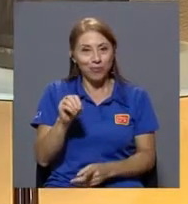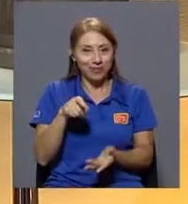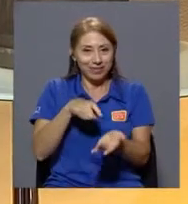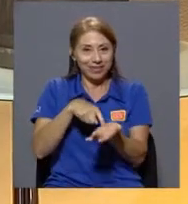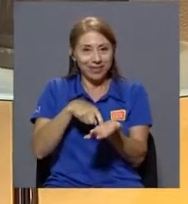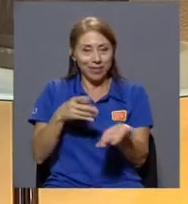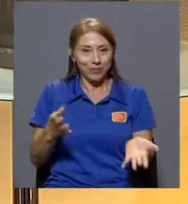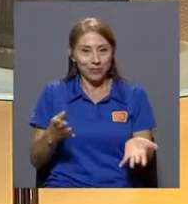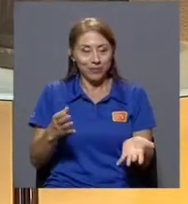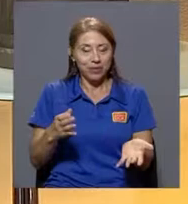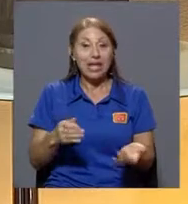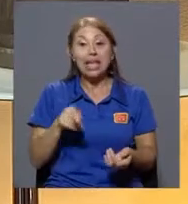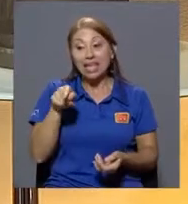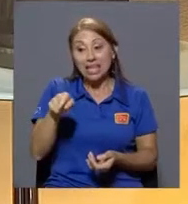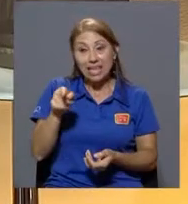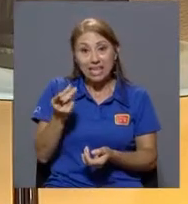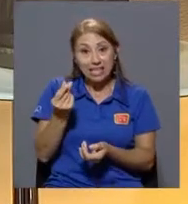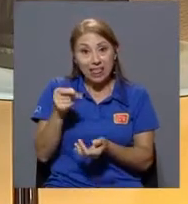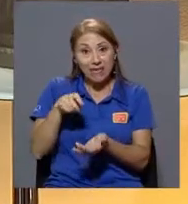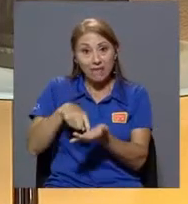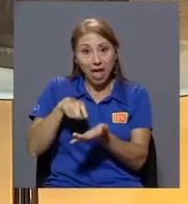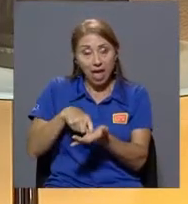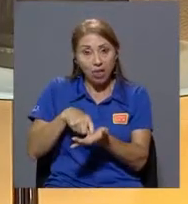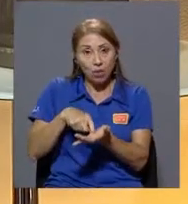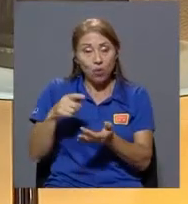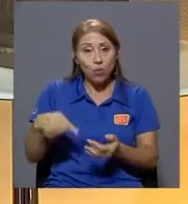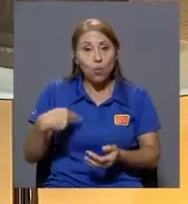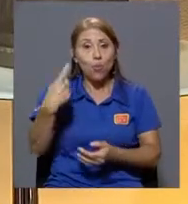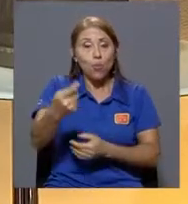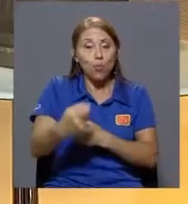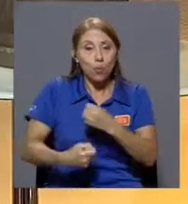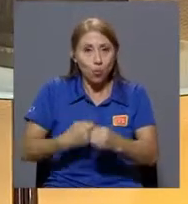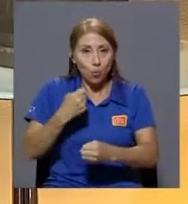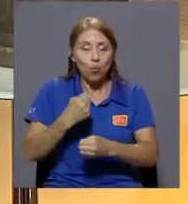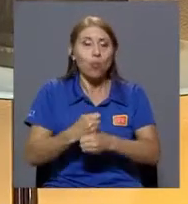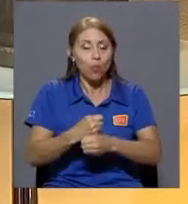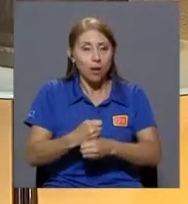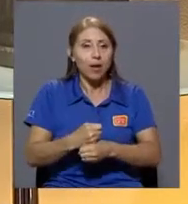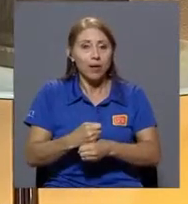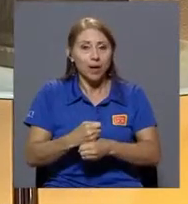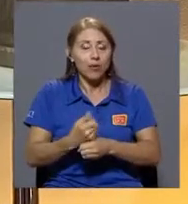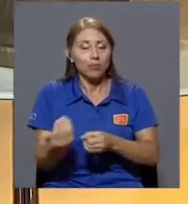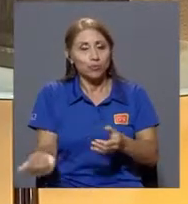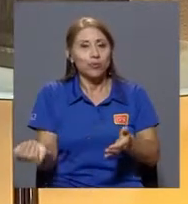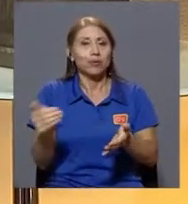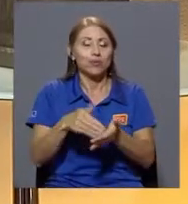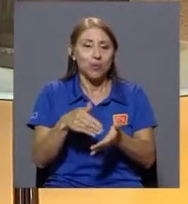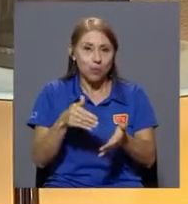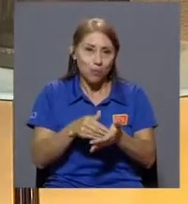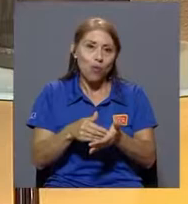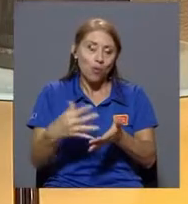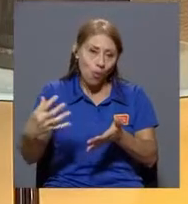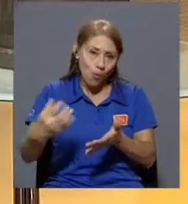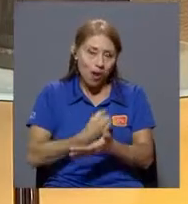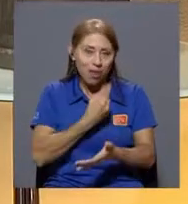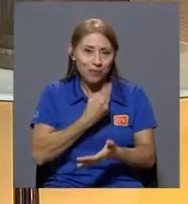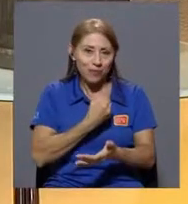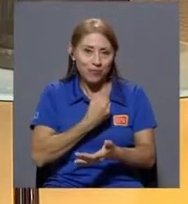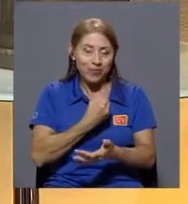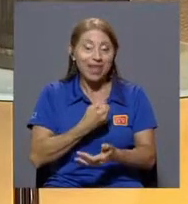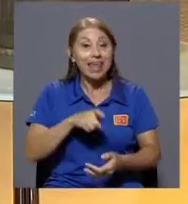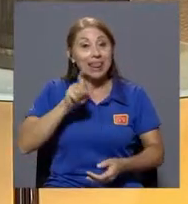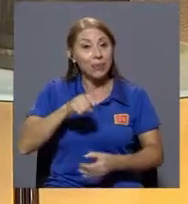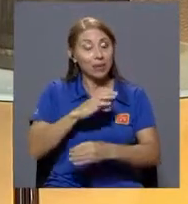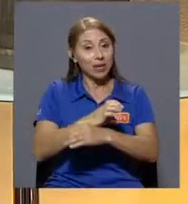Y que por supuesto, ese fiado luego el año siguiente viene de nuevo cobrado, y tengo que